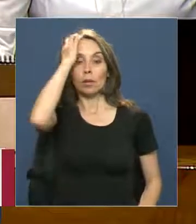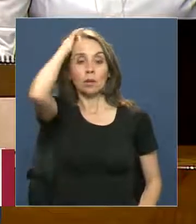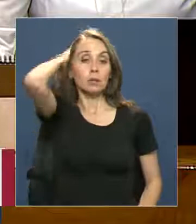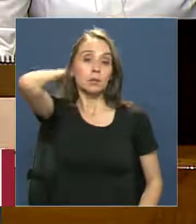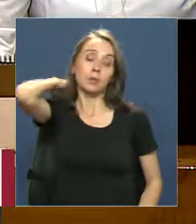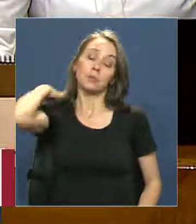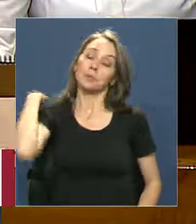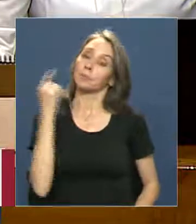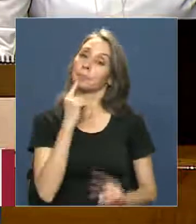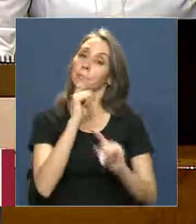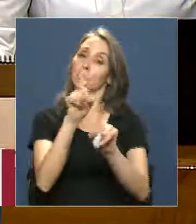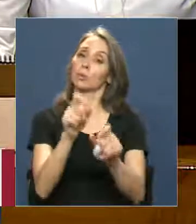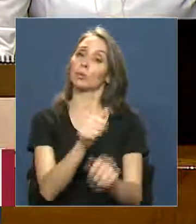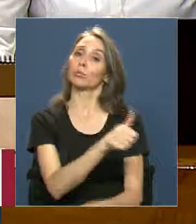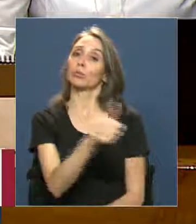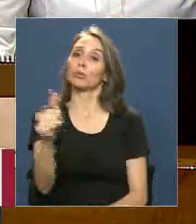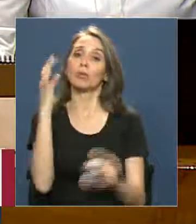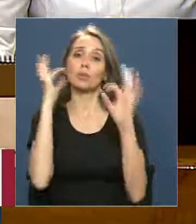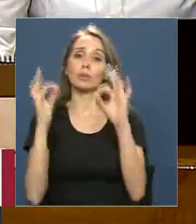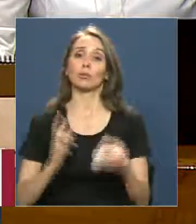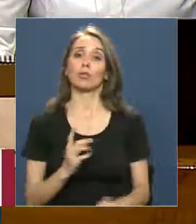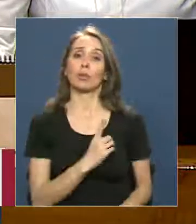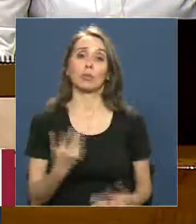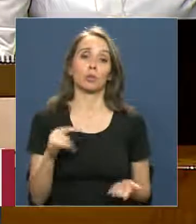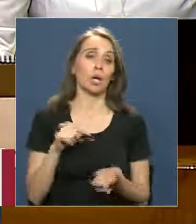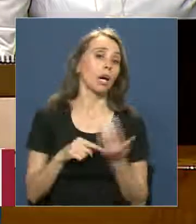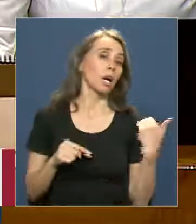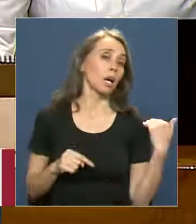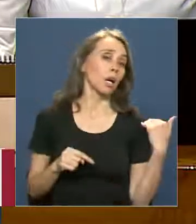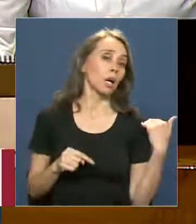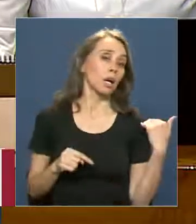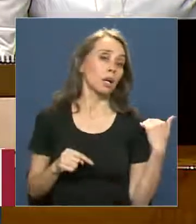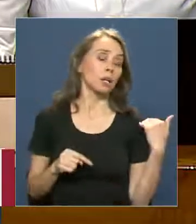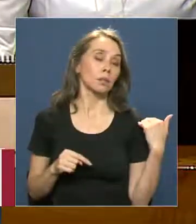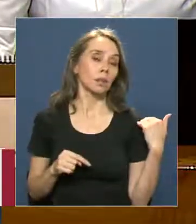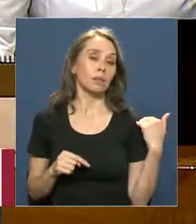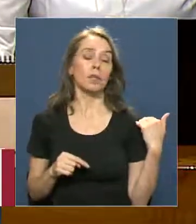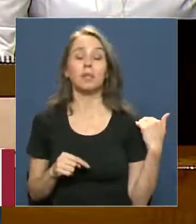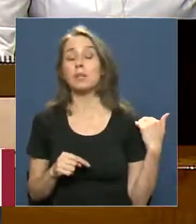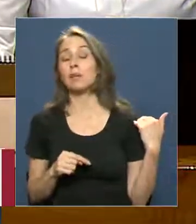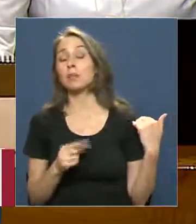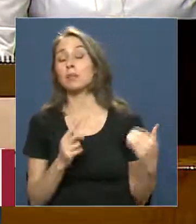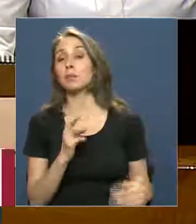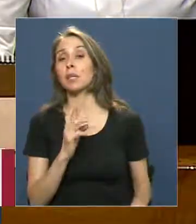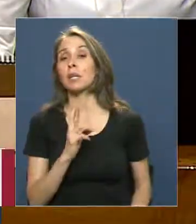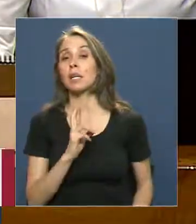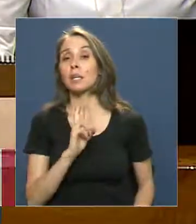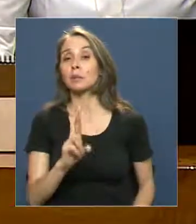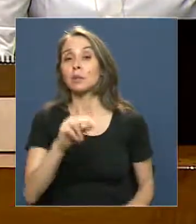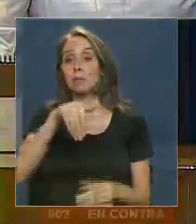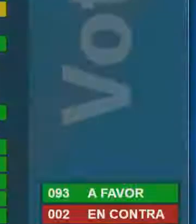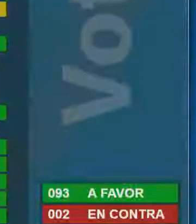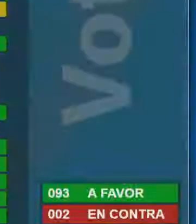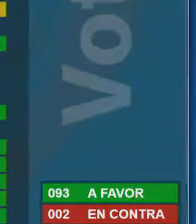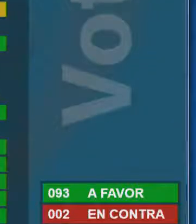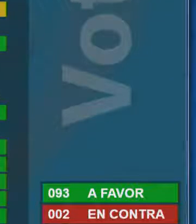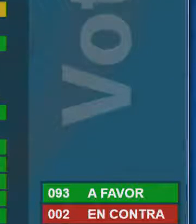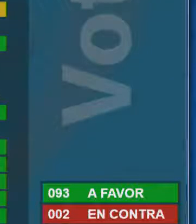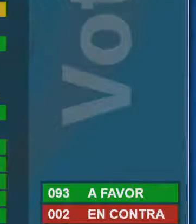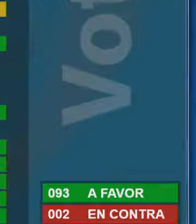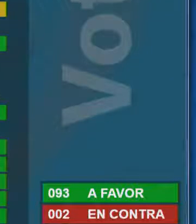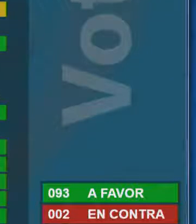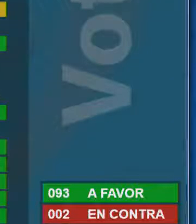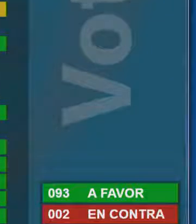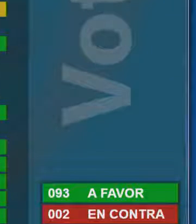Han votado todas las señoras y señores diputados. ¿Estamos listos? Estamos listos. Resultados de la votación. Por